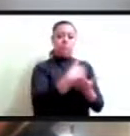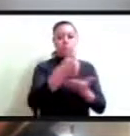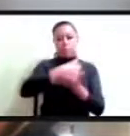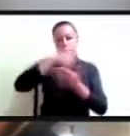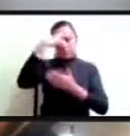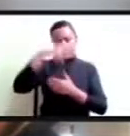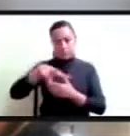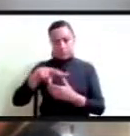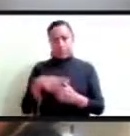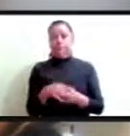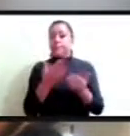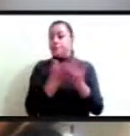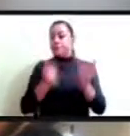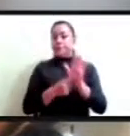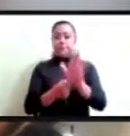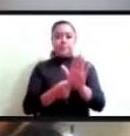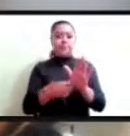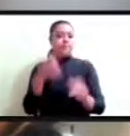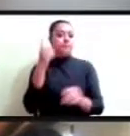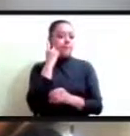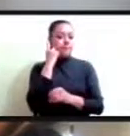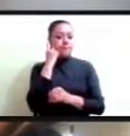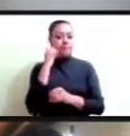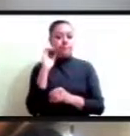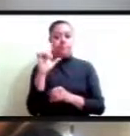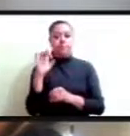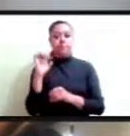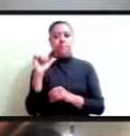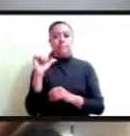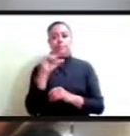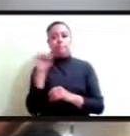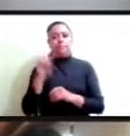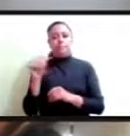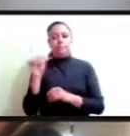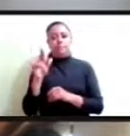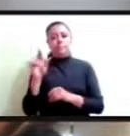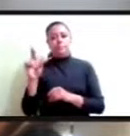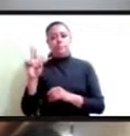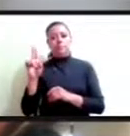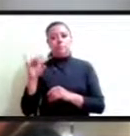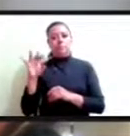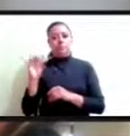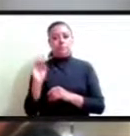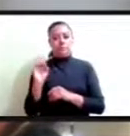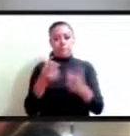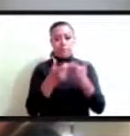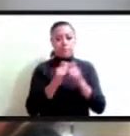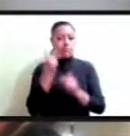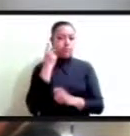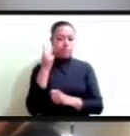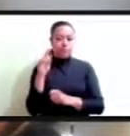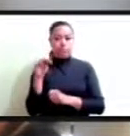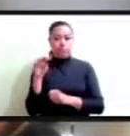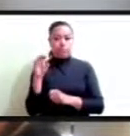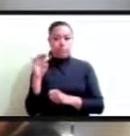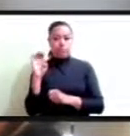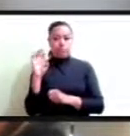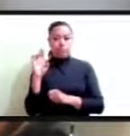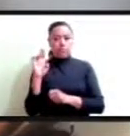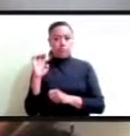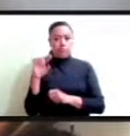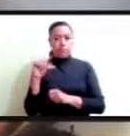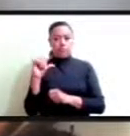Se concede el uso de la palabra al diputado Eleazar Rubio Aldarán, integrante del Grupo Parlamentario de Morena, hasta por 3 minutos. Adelante, diputado.